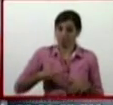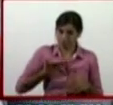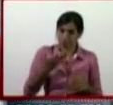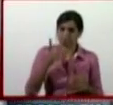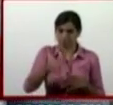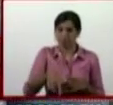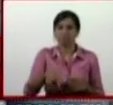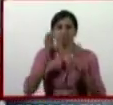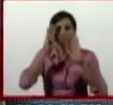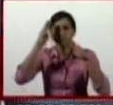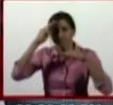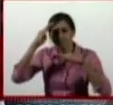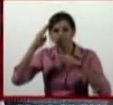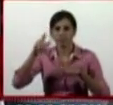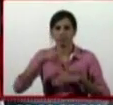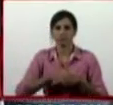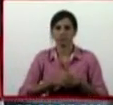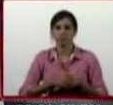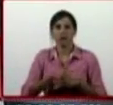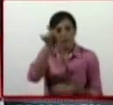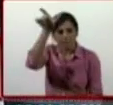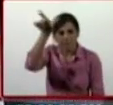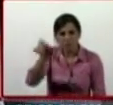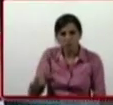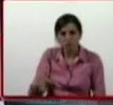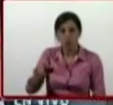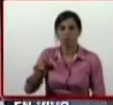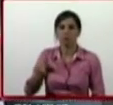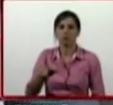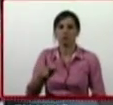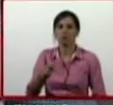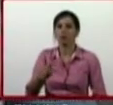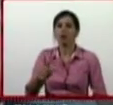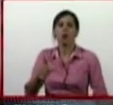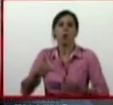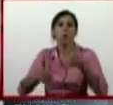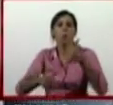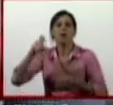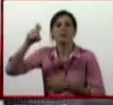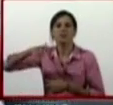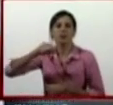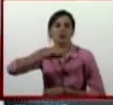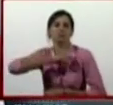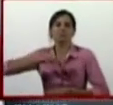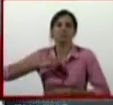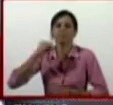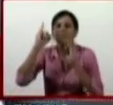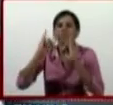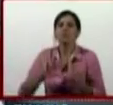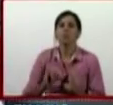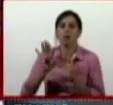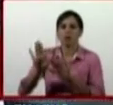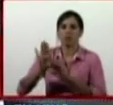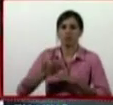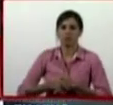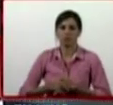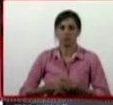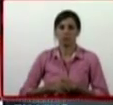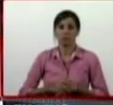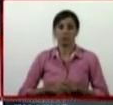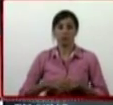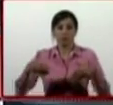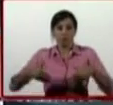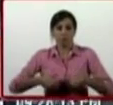para atender al ciudadano en su necesidad individual también. Es complementario. Pero el esfuerzo